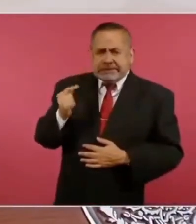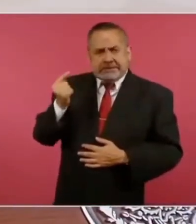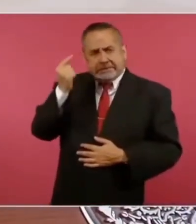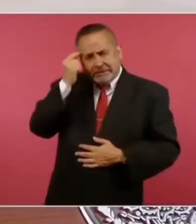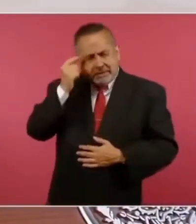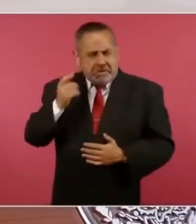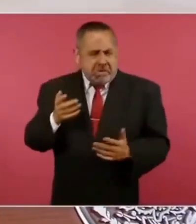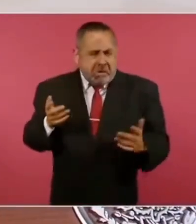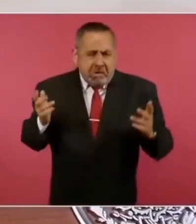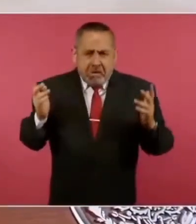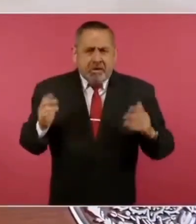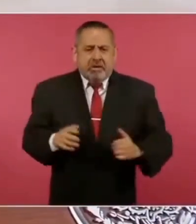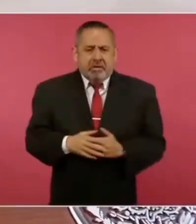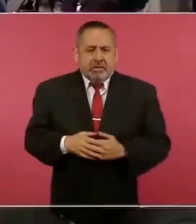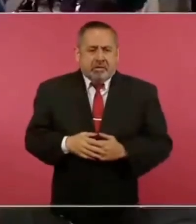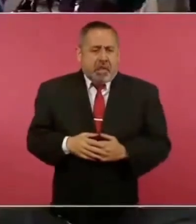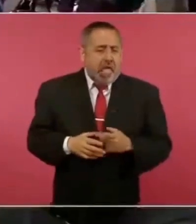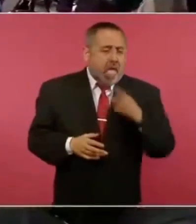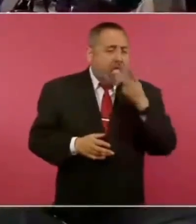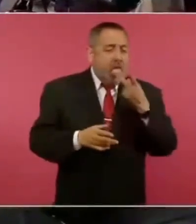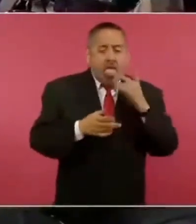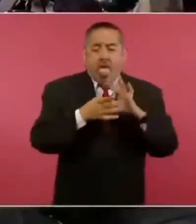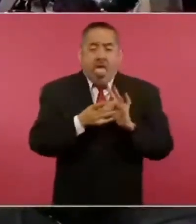No ando robaleando,